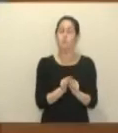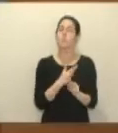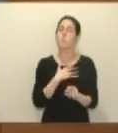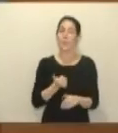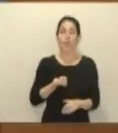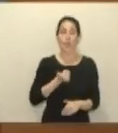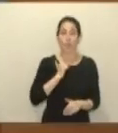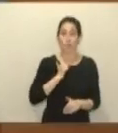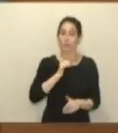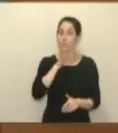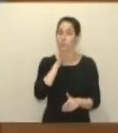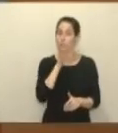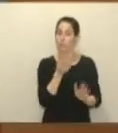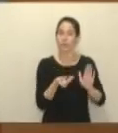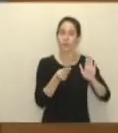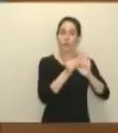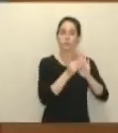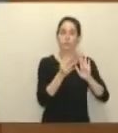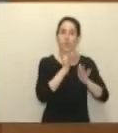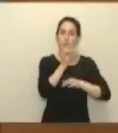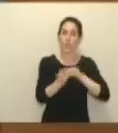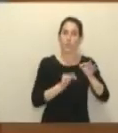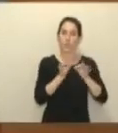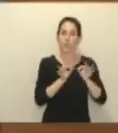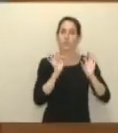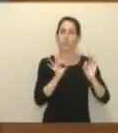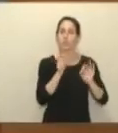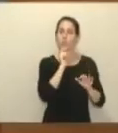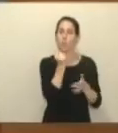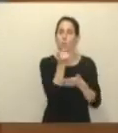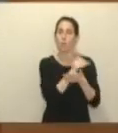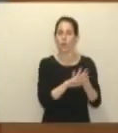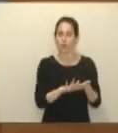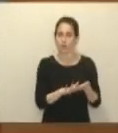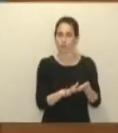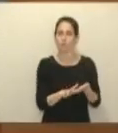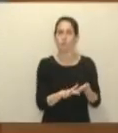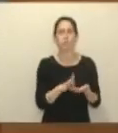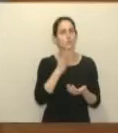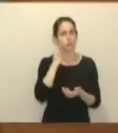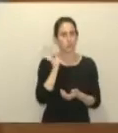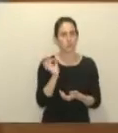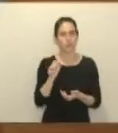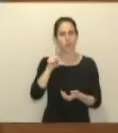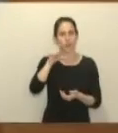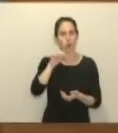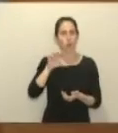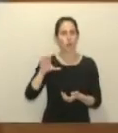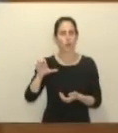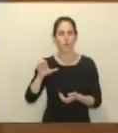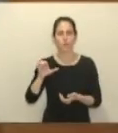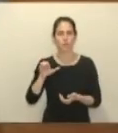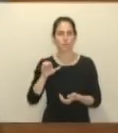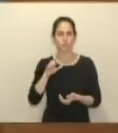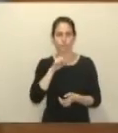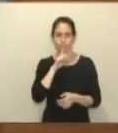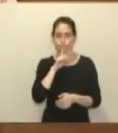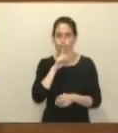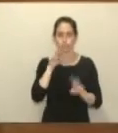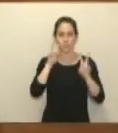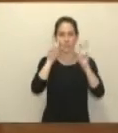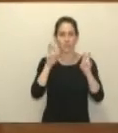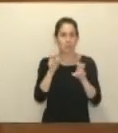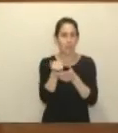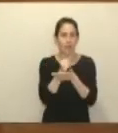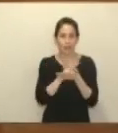para establecer que este ciclo tuviera un carácter gratuito. Es cierto que la LOE no establece este